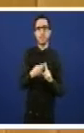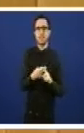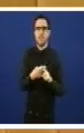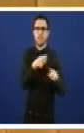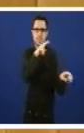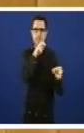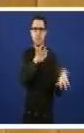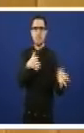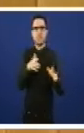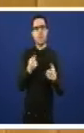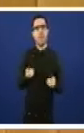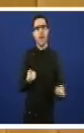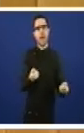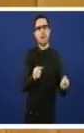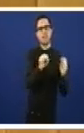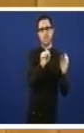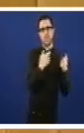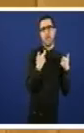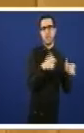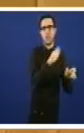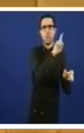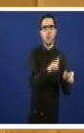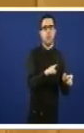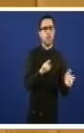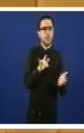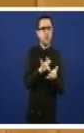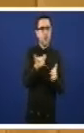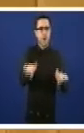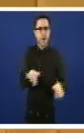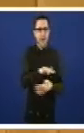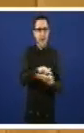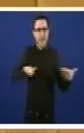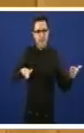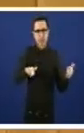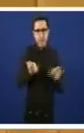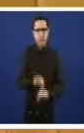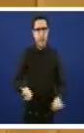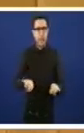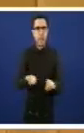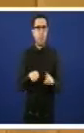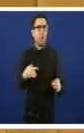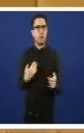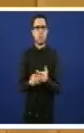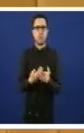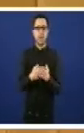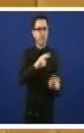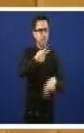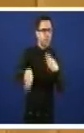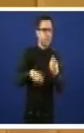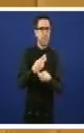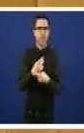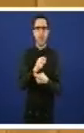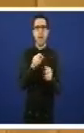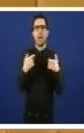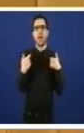capítulo 1 sin que teña ocurrido nada en Galiza que o justifique durante o mes de Xaneiro altera seu capítulo